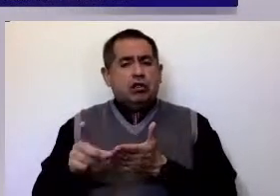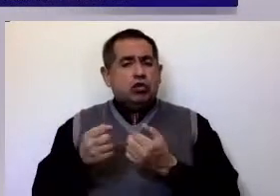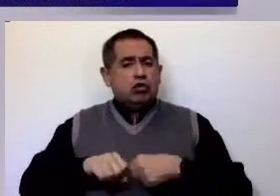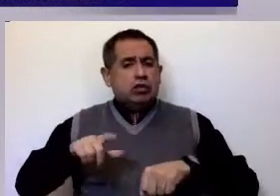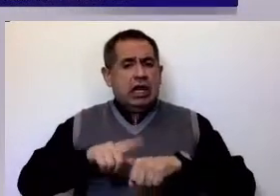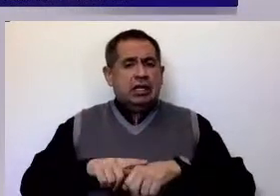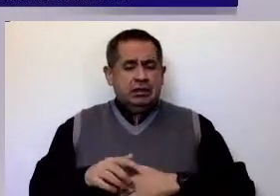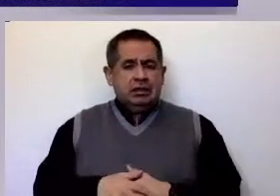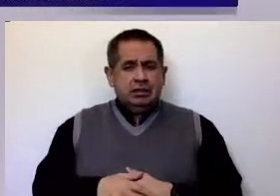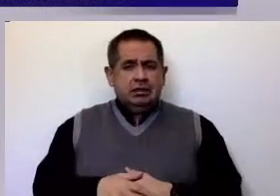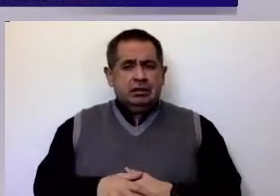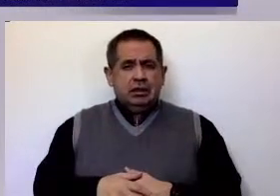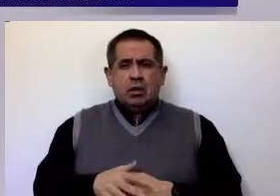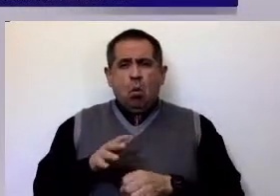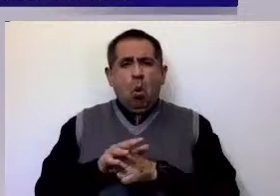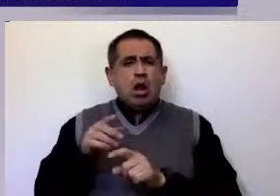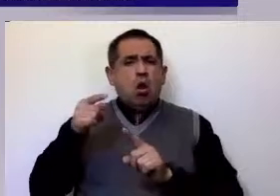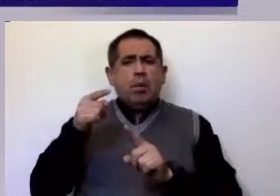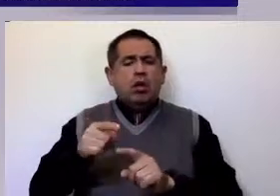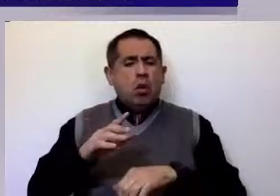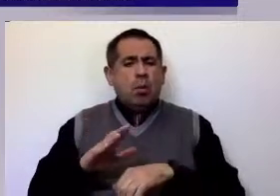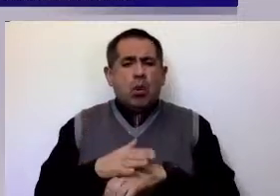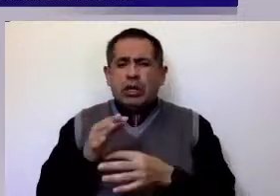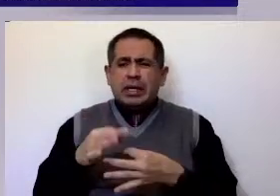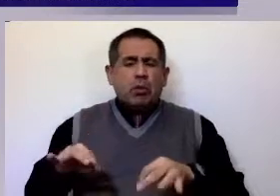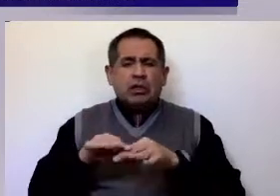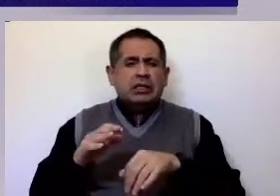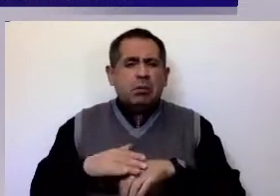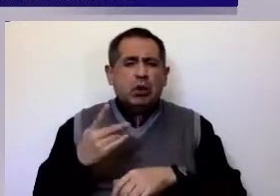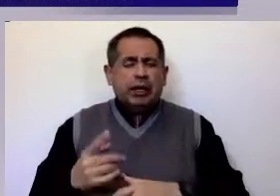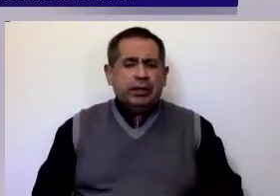es esa vinculación y por qué su relevancia